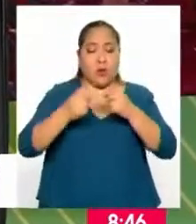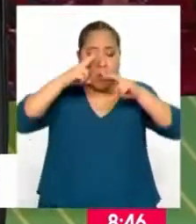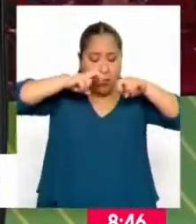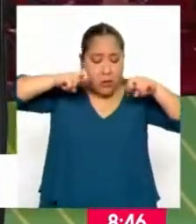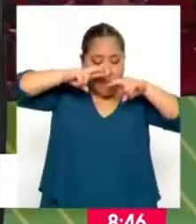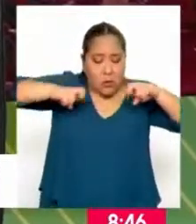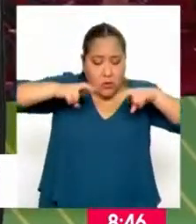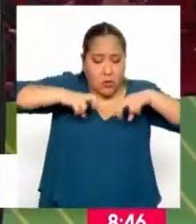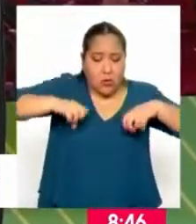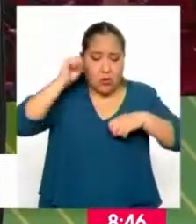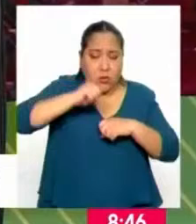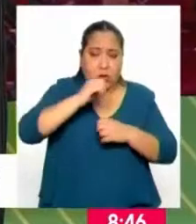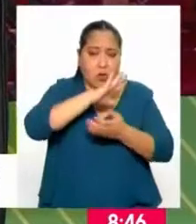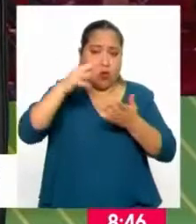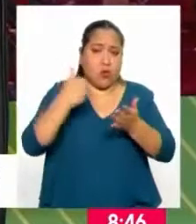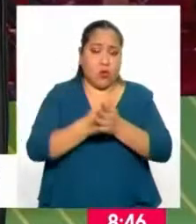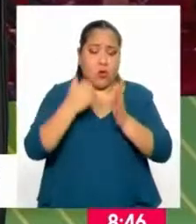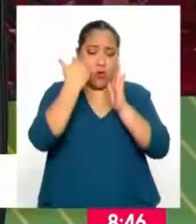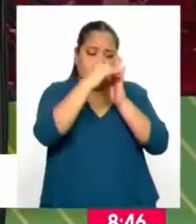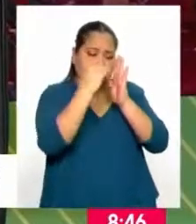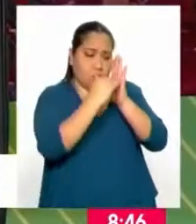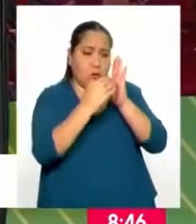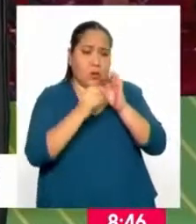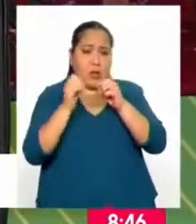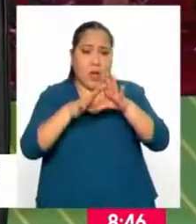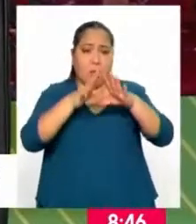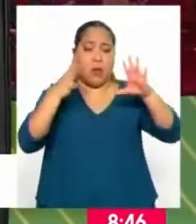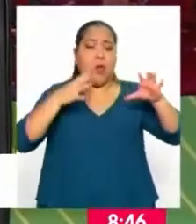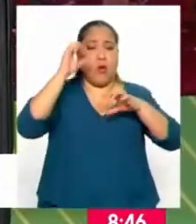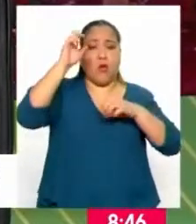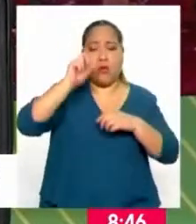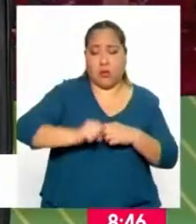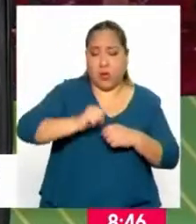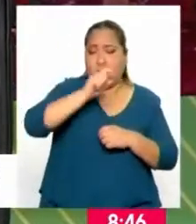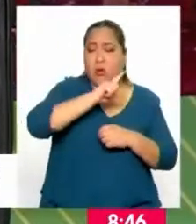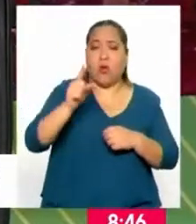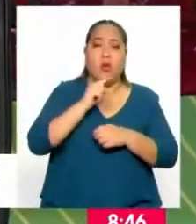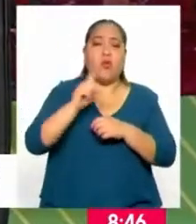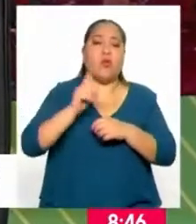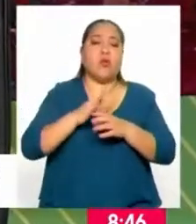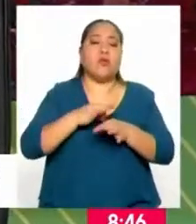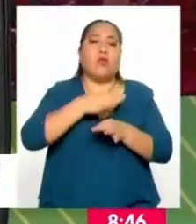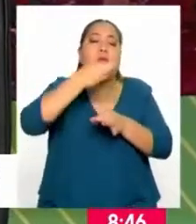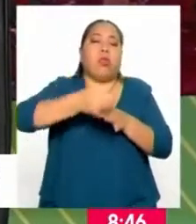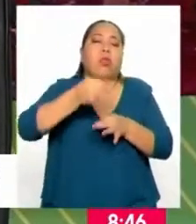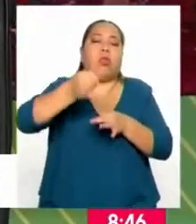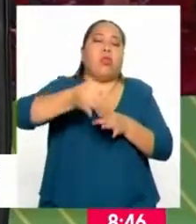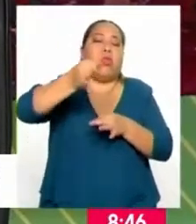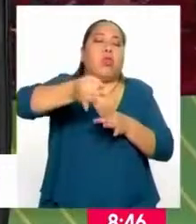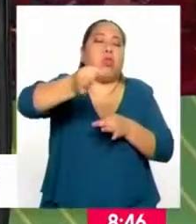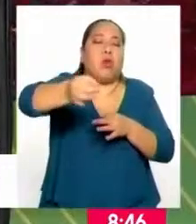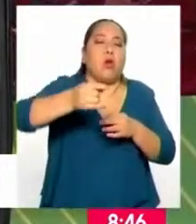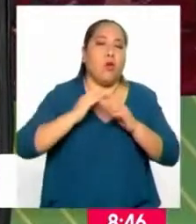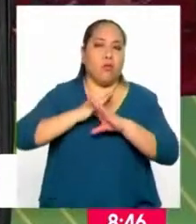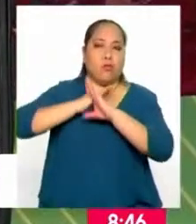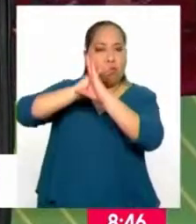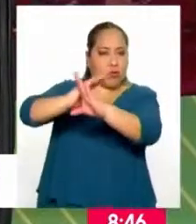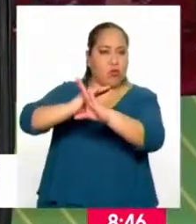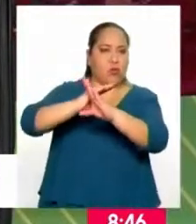revisión si es que todos los elementos se acopiaron o no. No hay ningún ánimo dilatorio, de